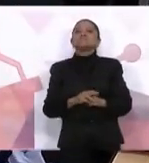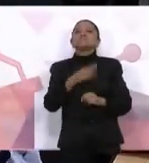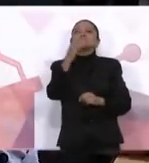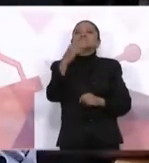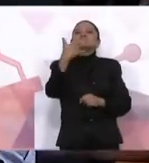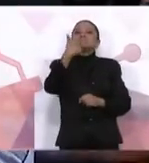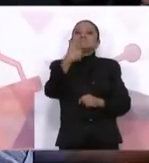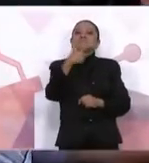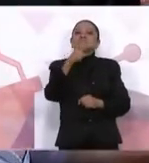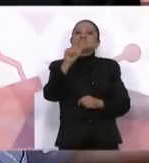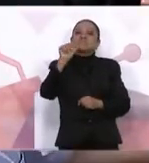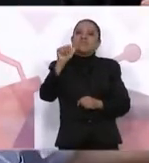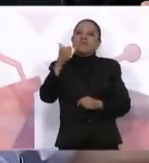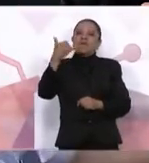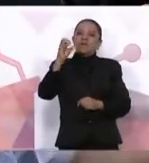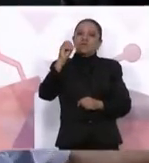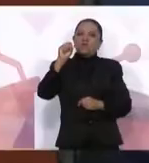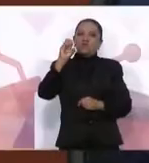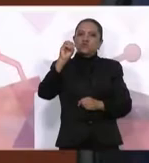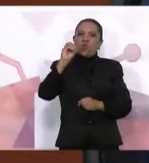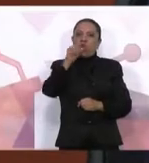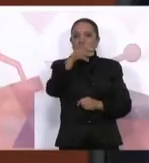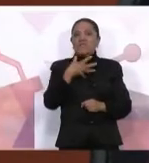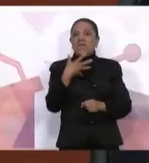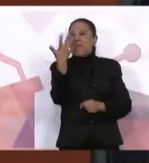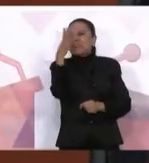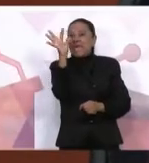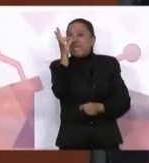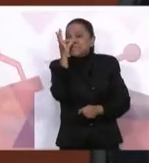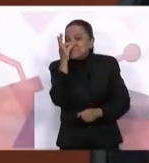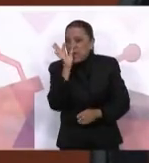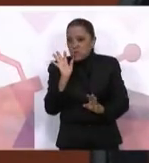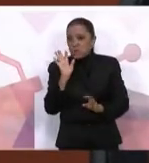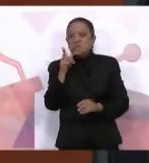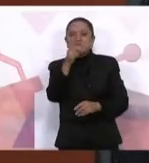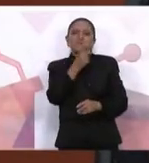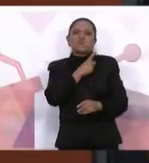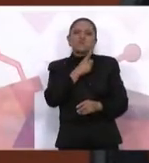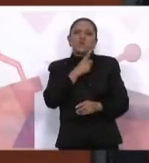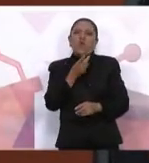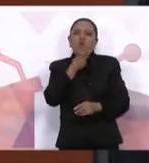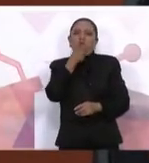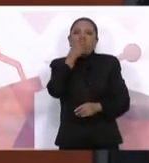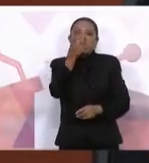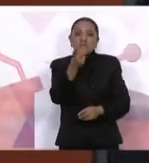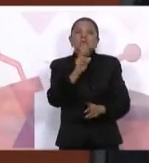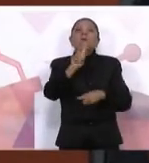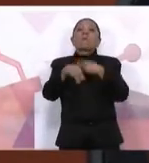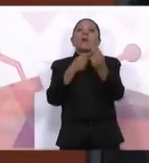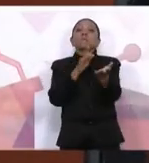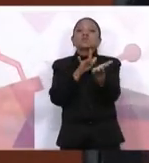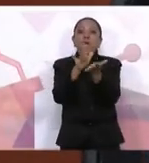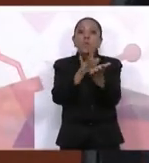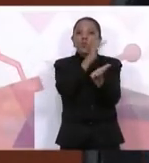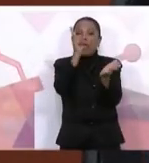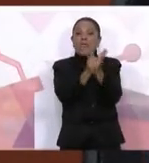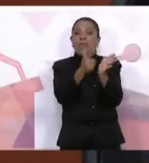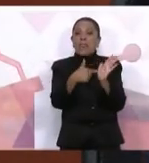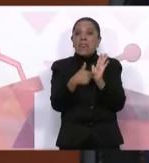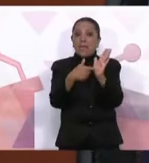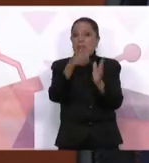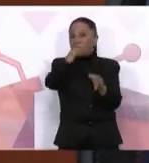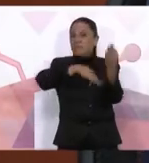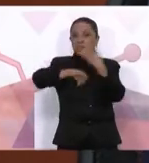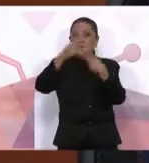su participación en esta segunda pregunta y bueno pues solamente mencionar que vamos a apoyar legalmente a todos los morelenses que